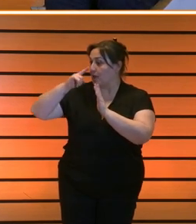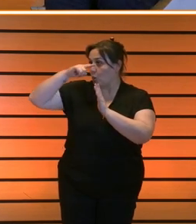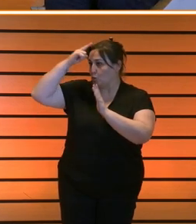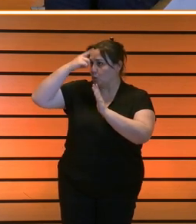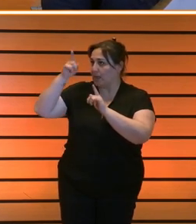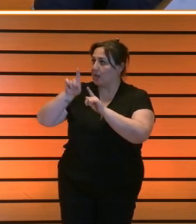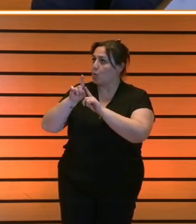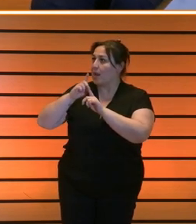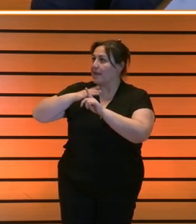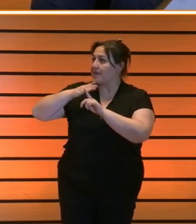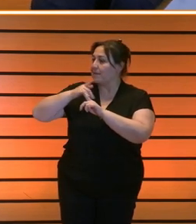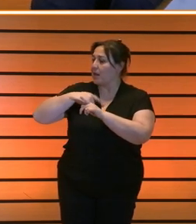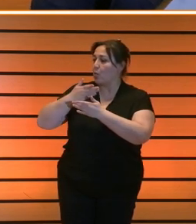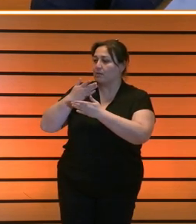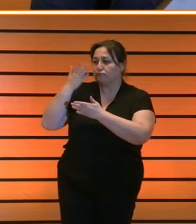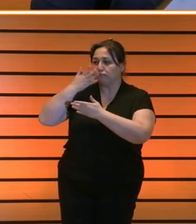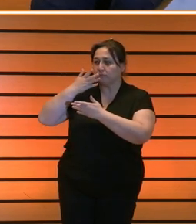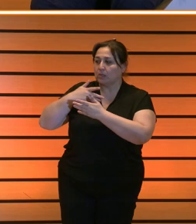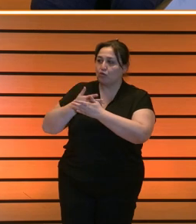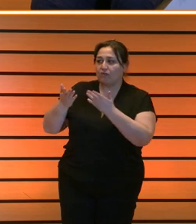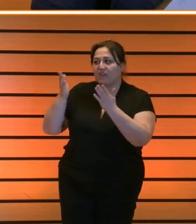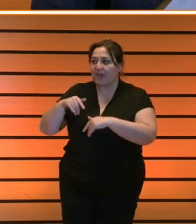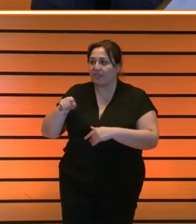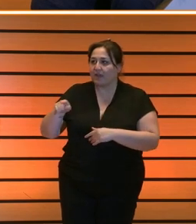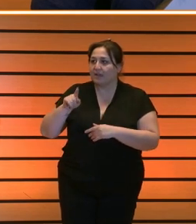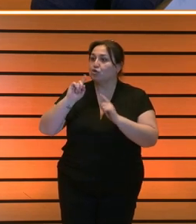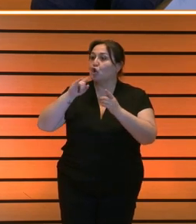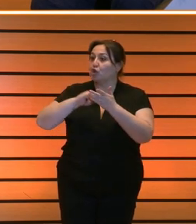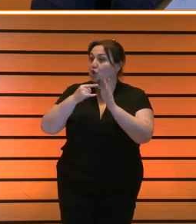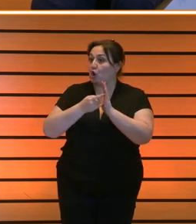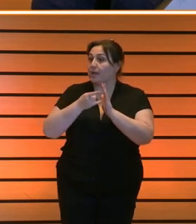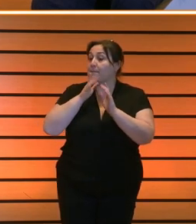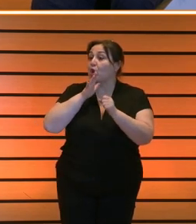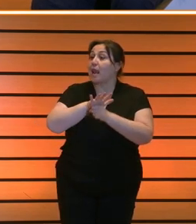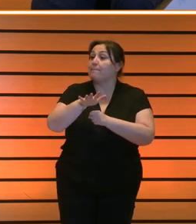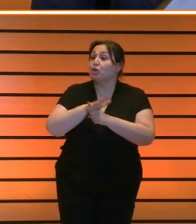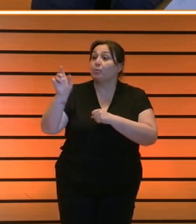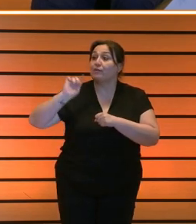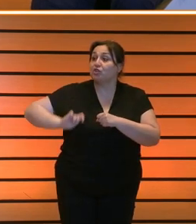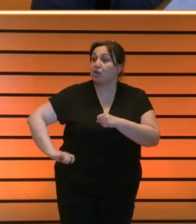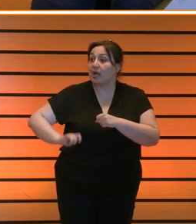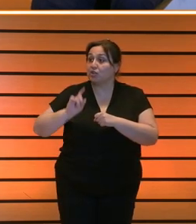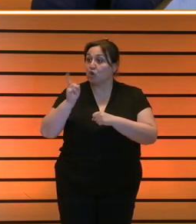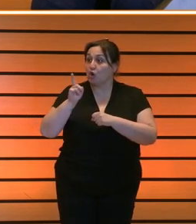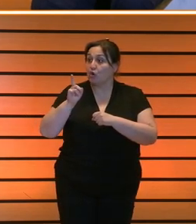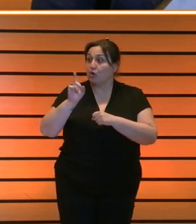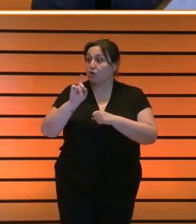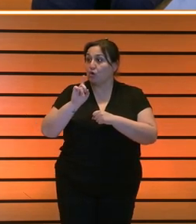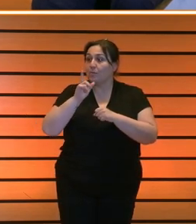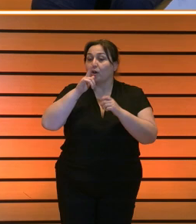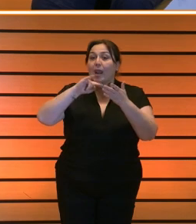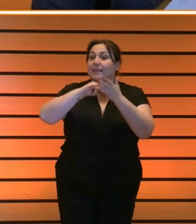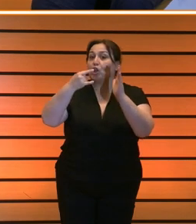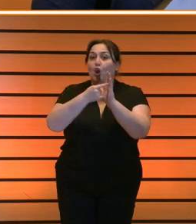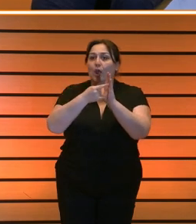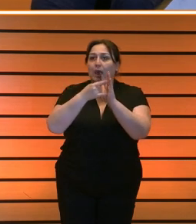cierto nivel de desconfianza que no solamente está en el ámbito profesional no como que la tecnología nos seduce